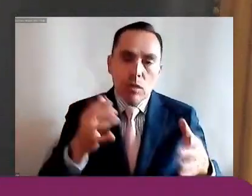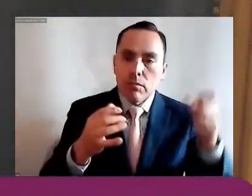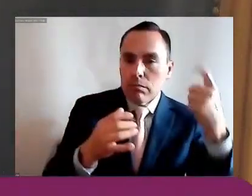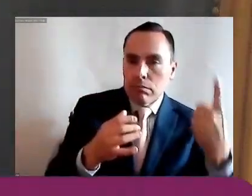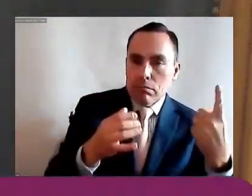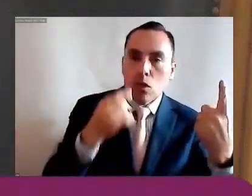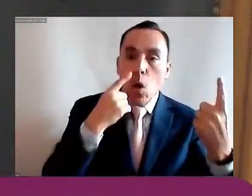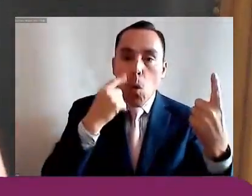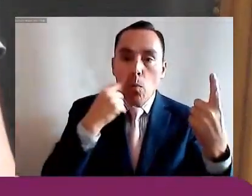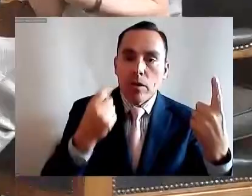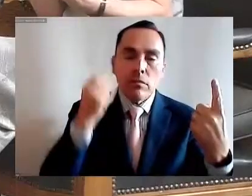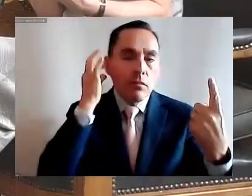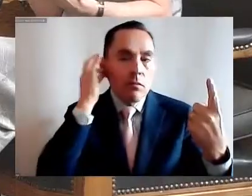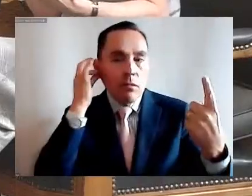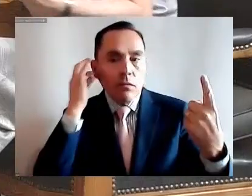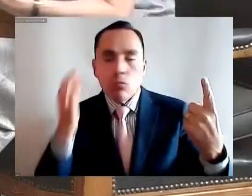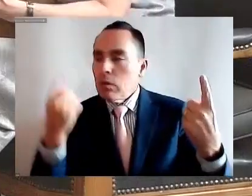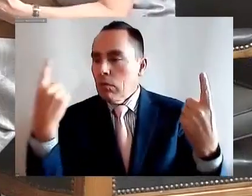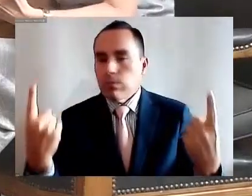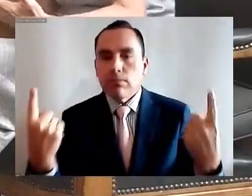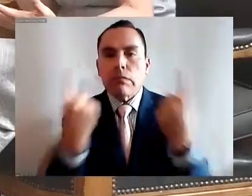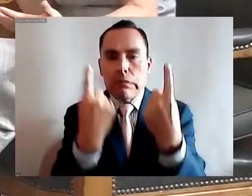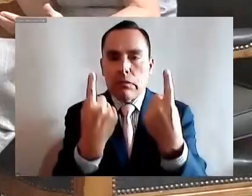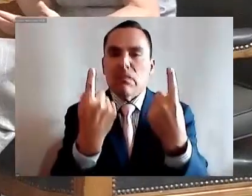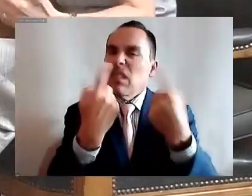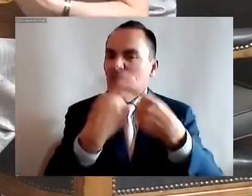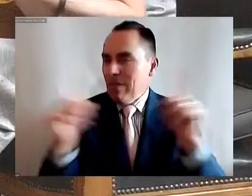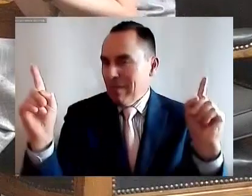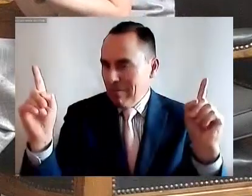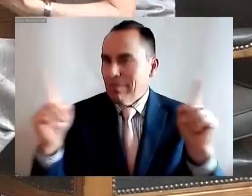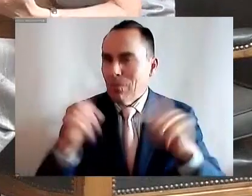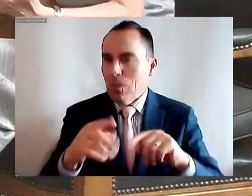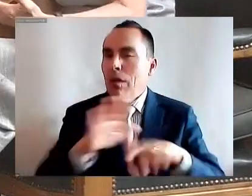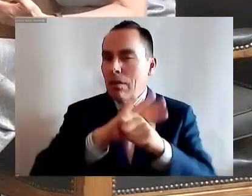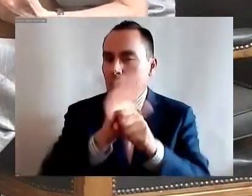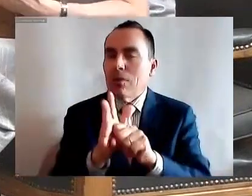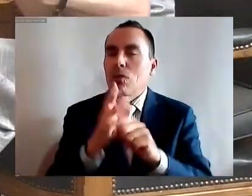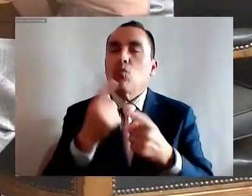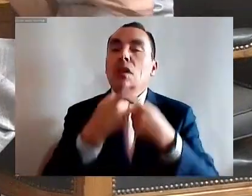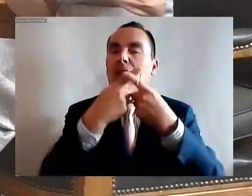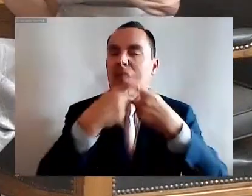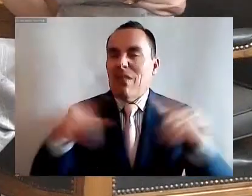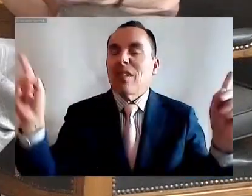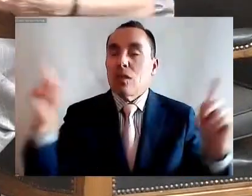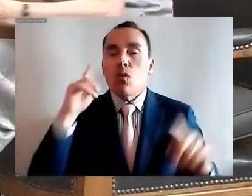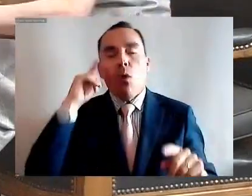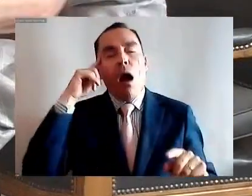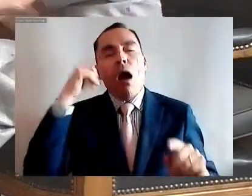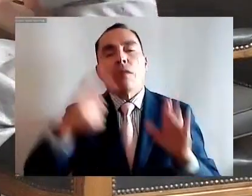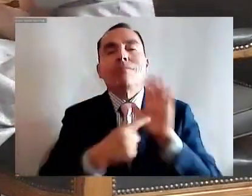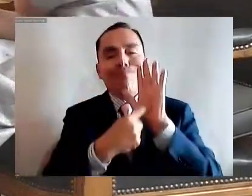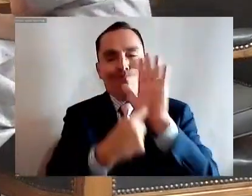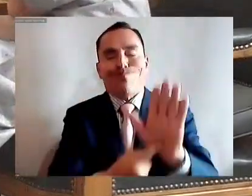vivido las mujeres a cómo lo han vivido los varones, sin duda hace una diferencia que nos manifiesta que todavía hay una